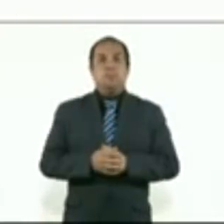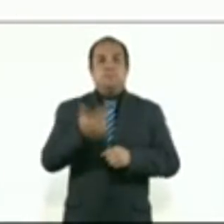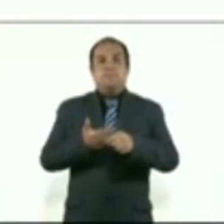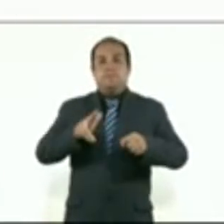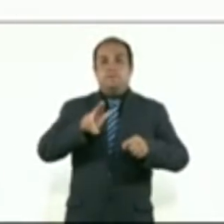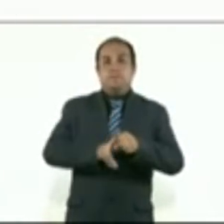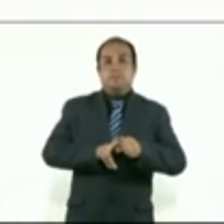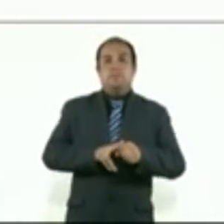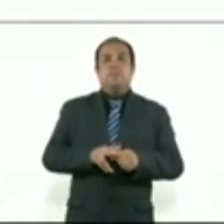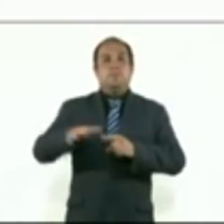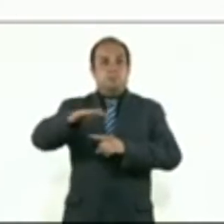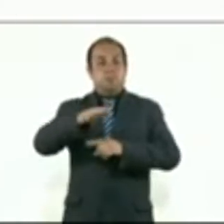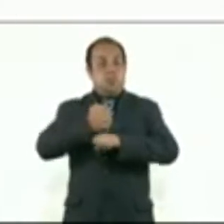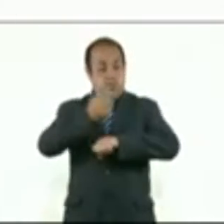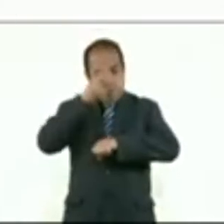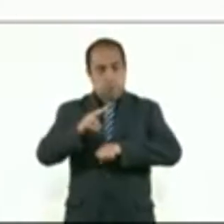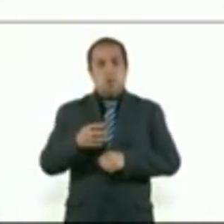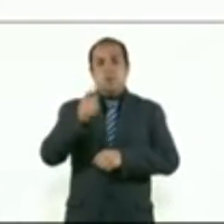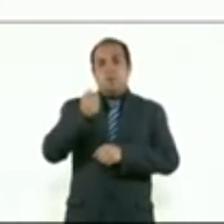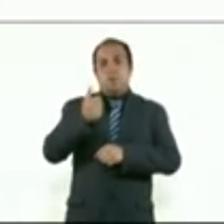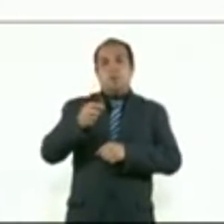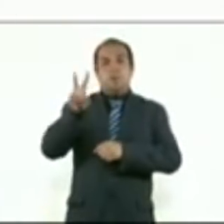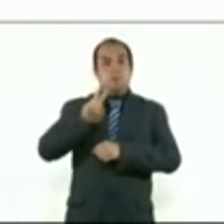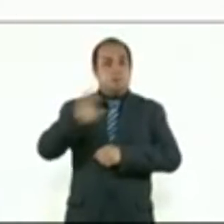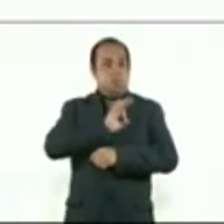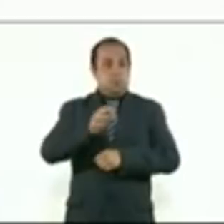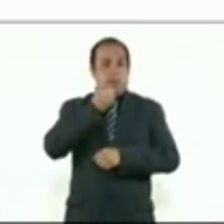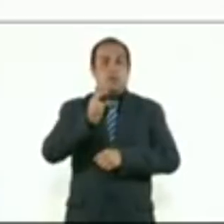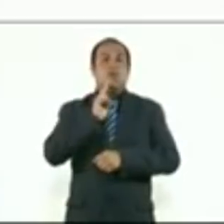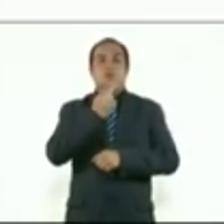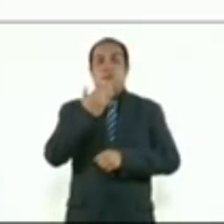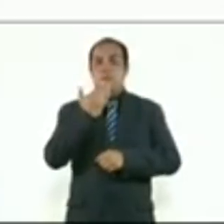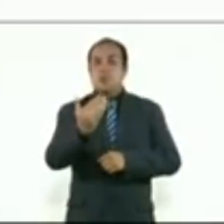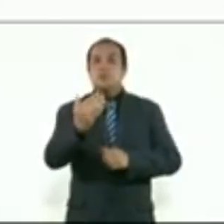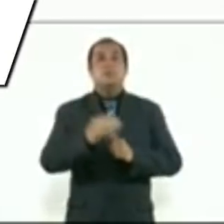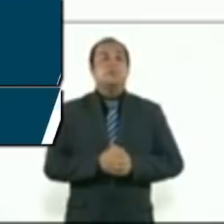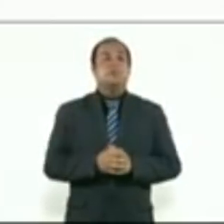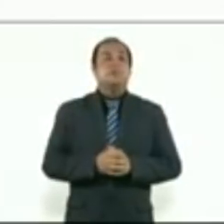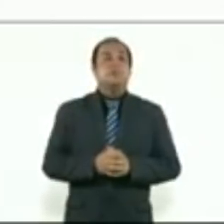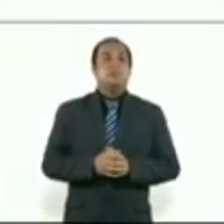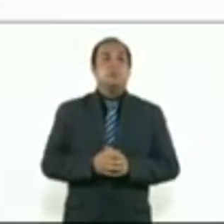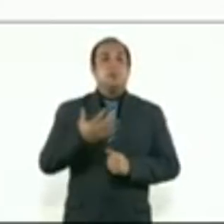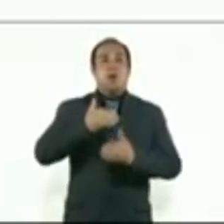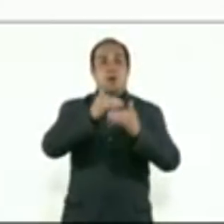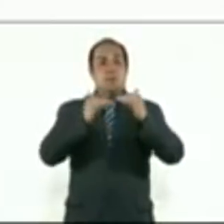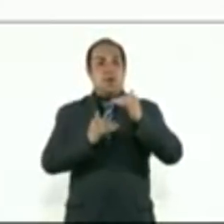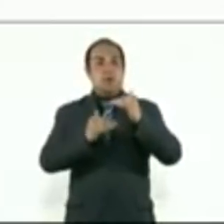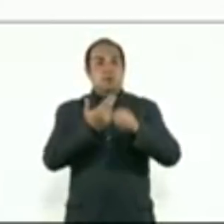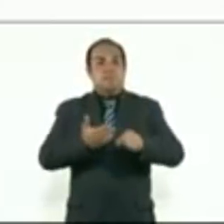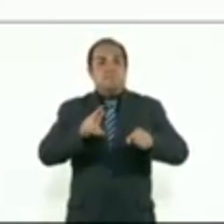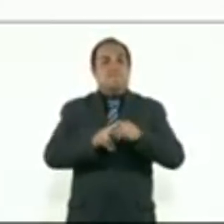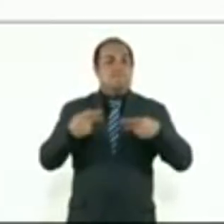hospitalizaciones en el valle de méxico es el primer viernes que podemos ya darles la buena noticia que estamos por primera vez debajo del mínimo de